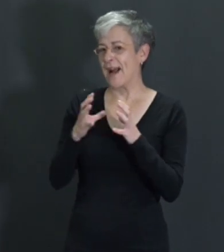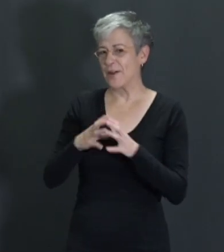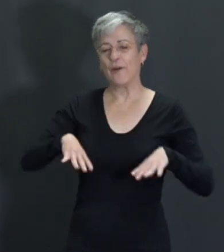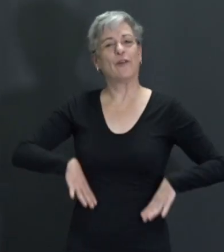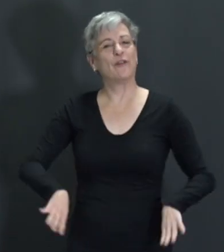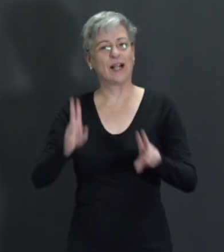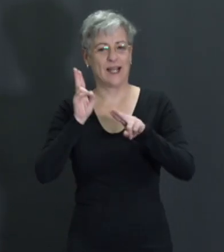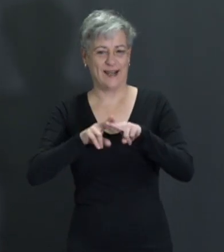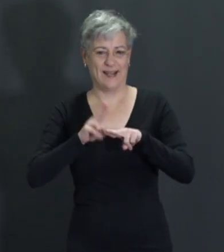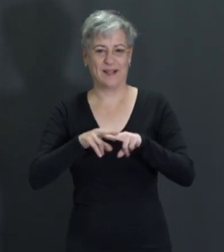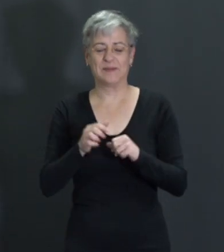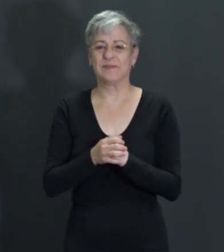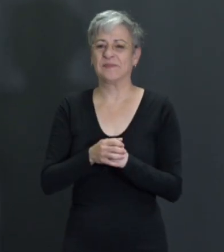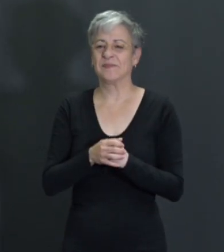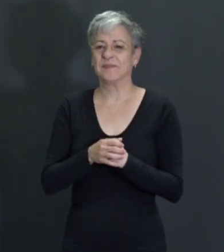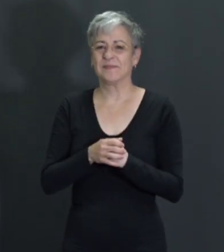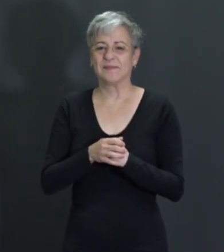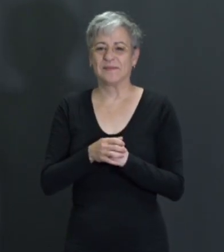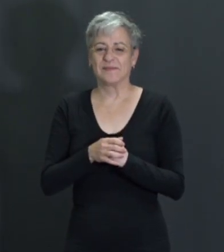negro.